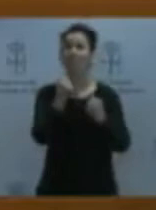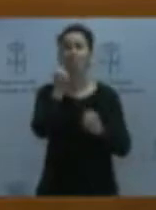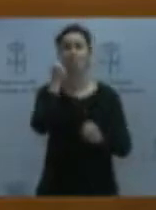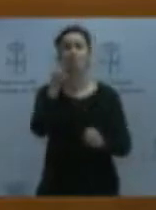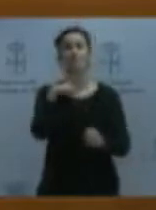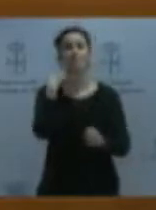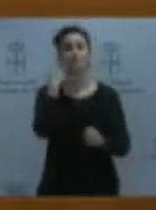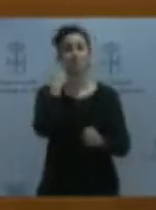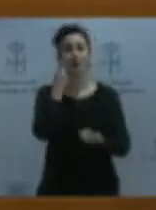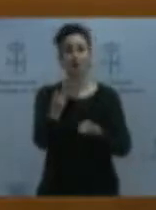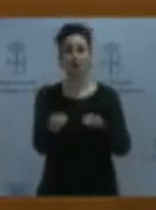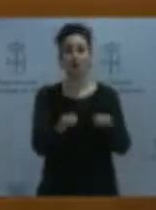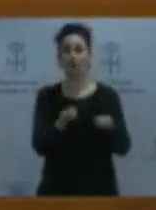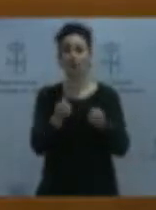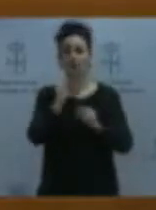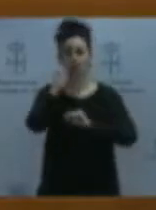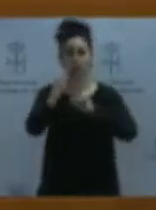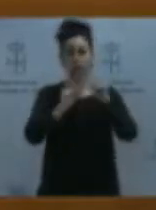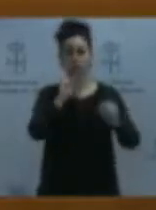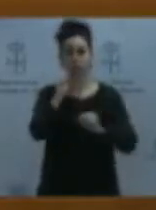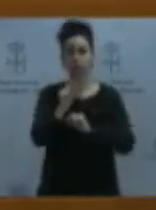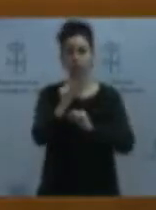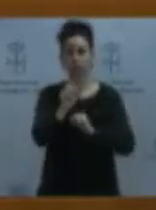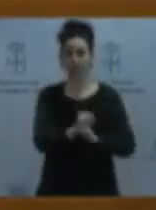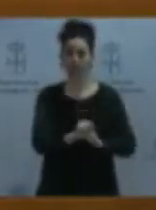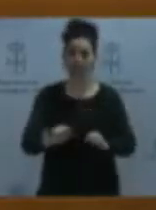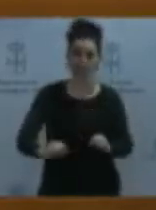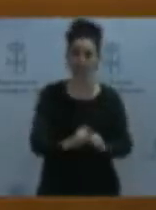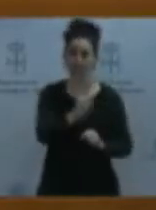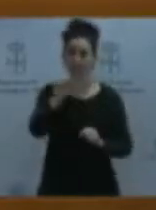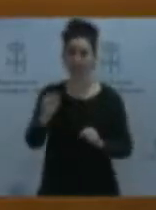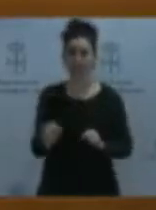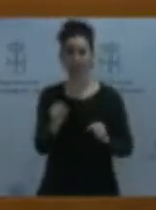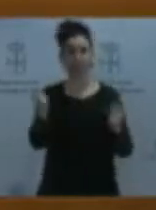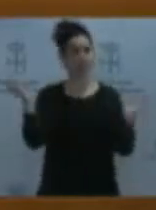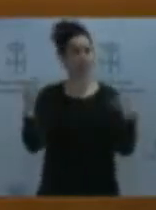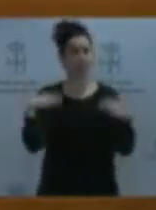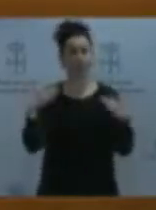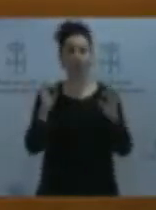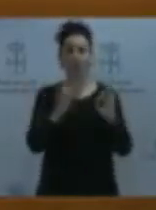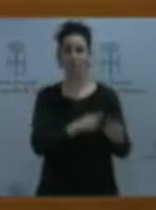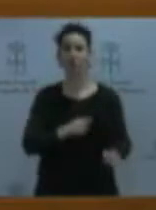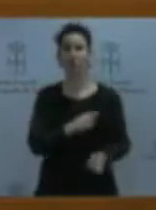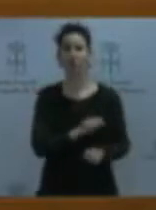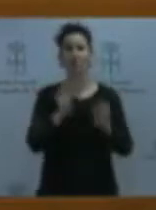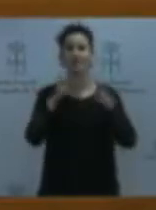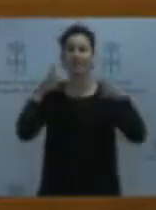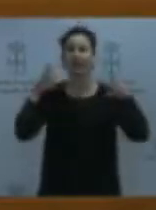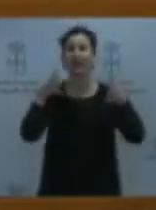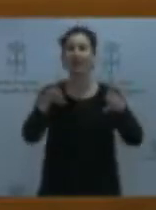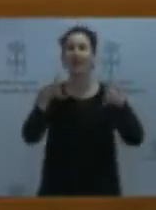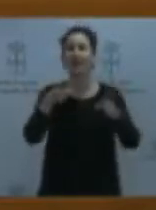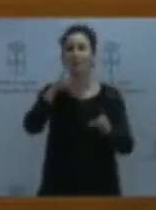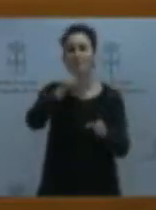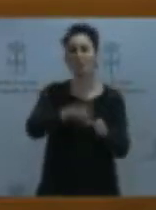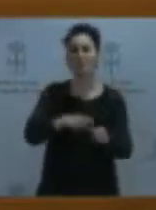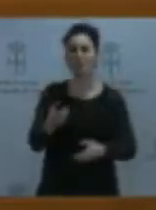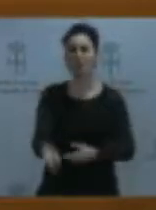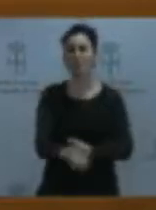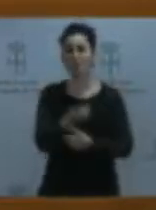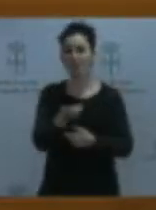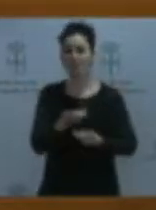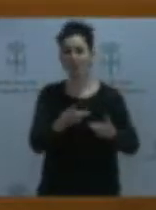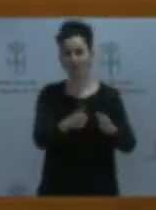SEPA forma parte del comité asesor de este plan. El área de bomberos del SEPA y también el de Oviedo y el de